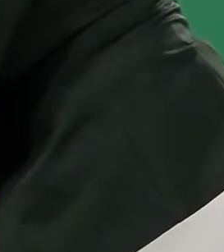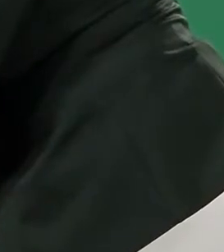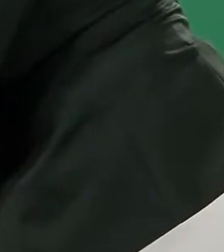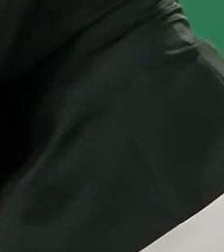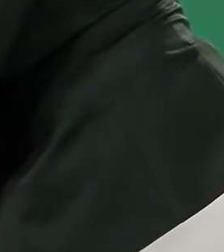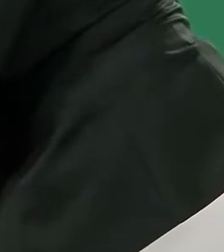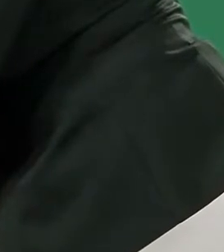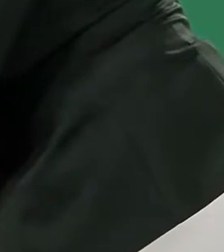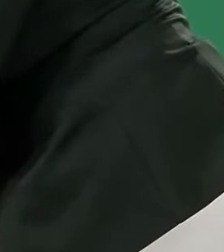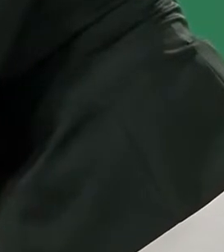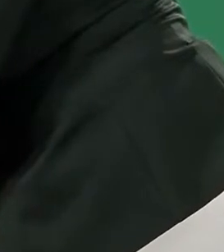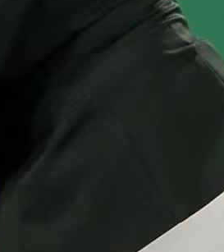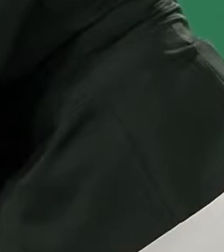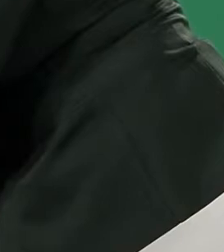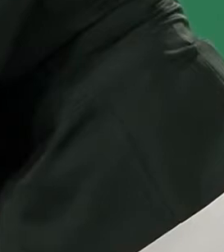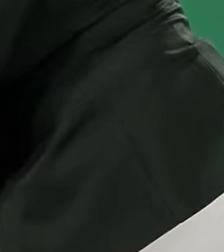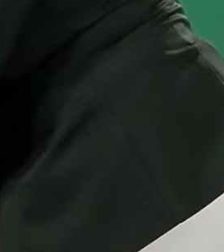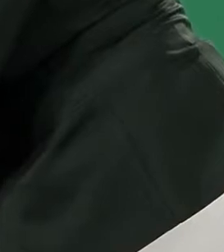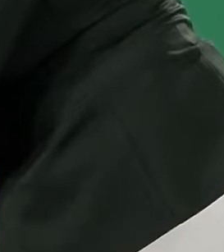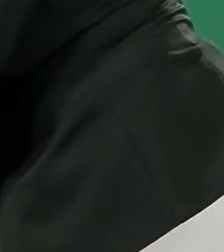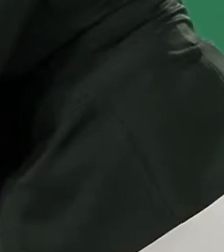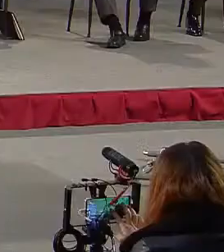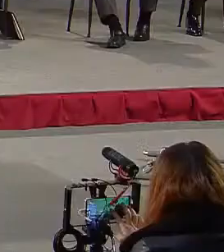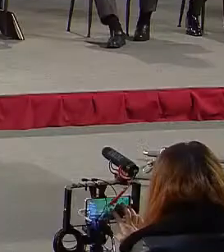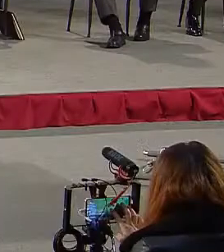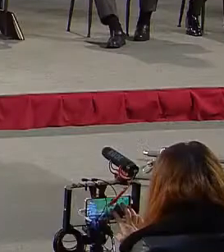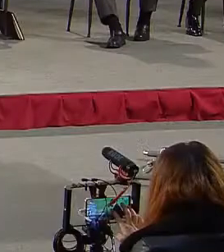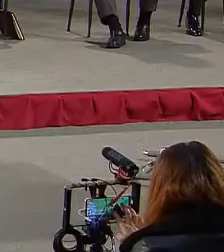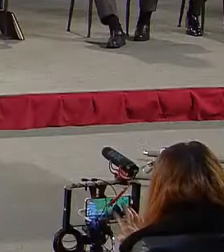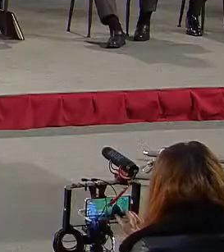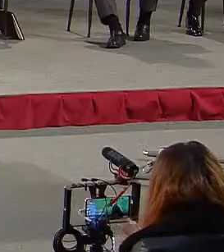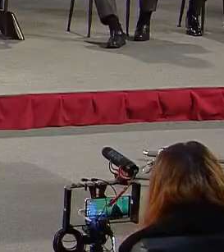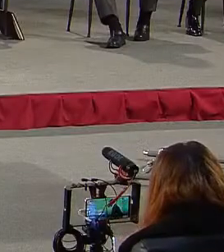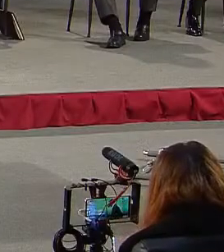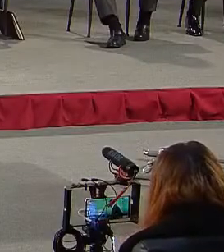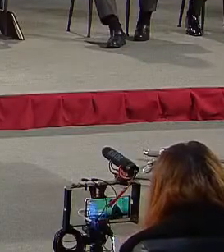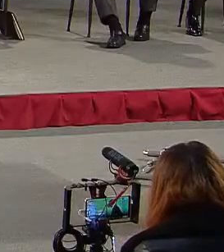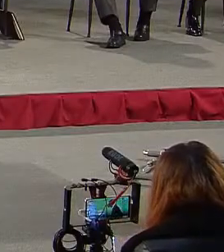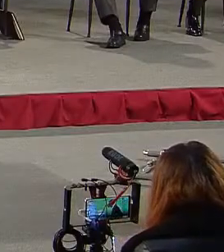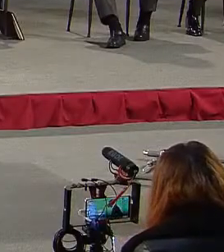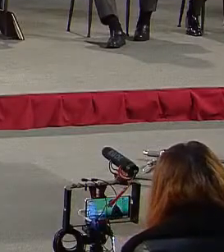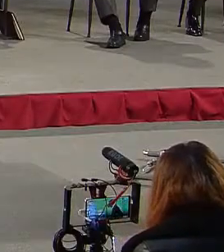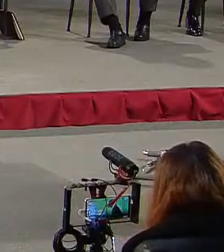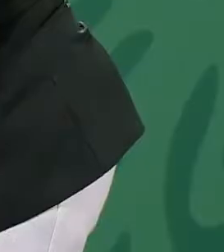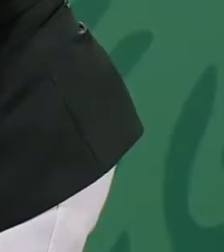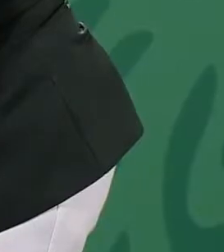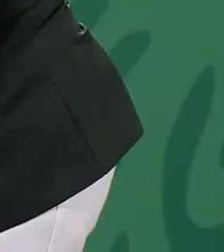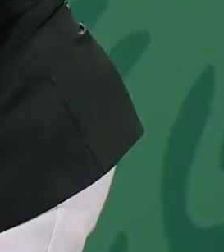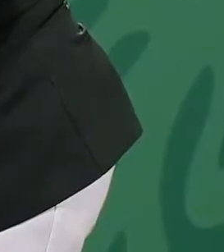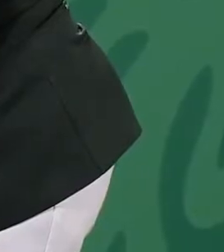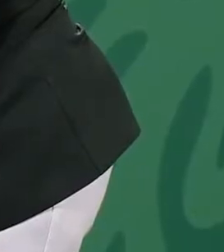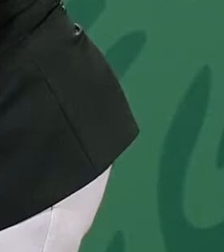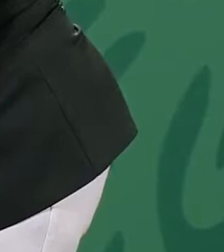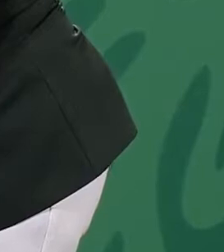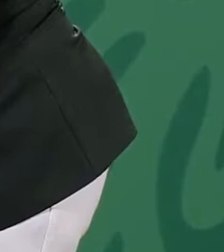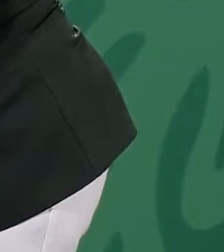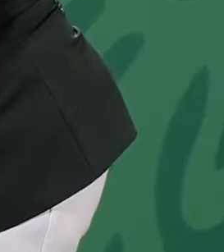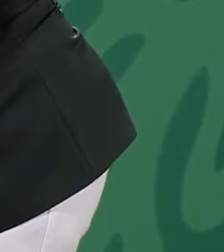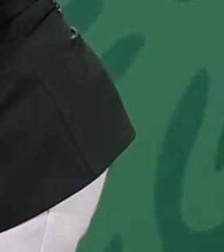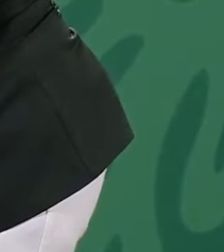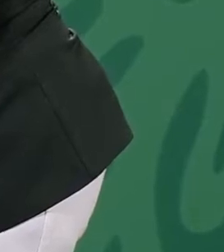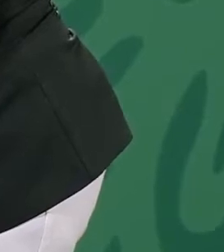síntomas derivados de la vacuna, como puede ser un poco de fiebre, quizá dolor de cabeza, quizá algún